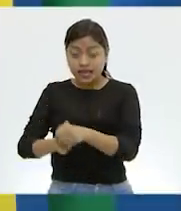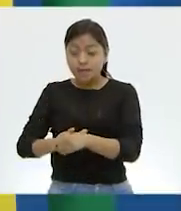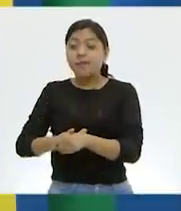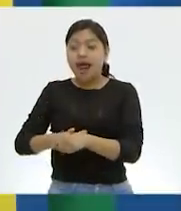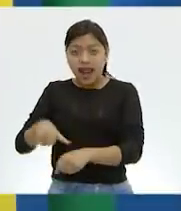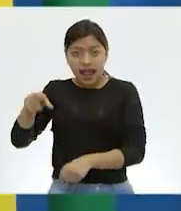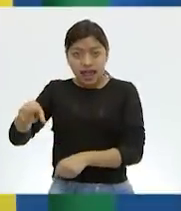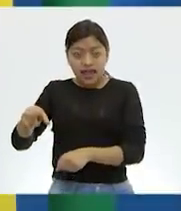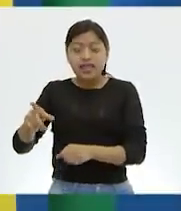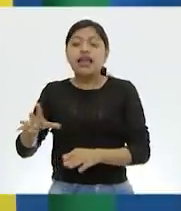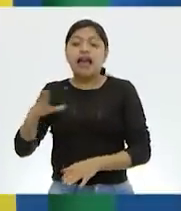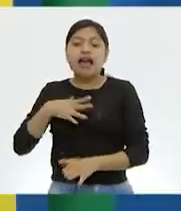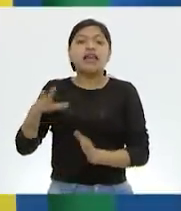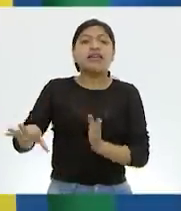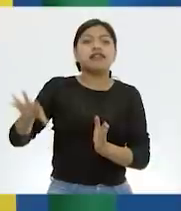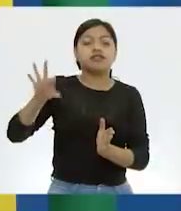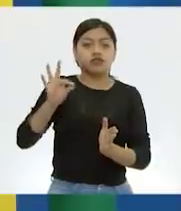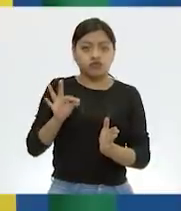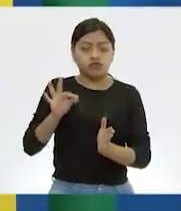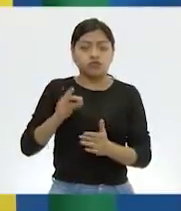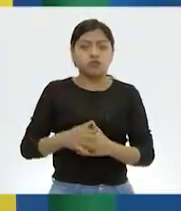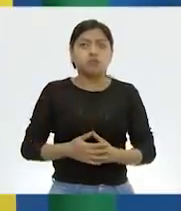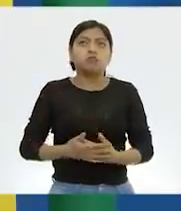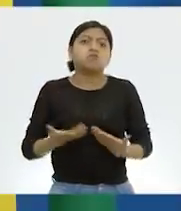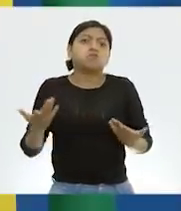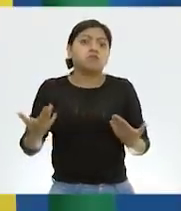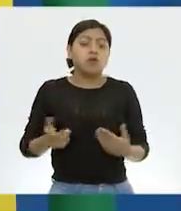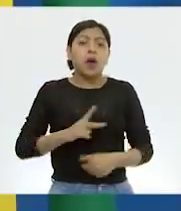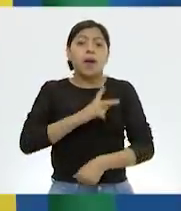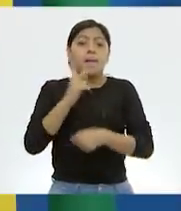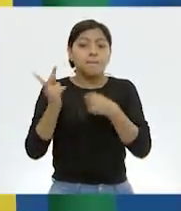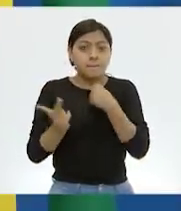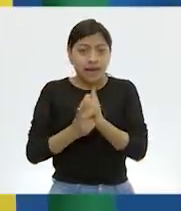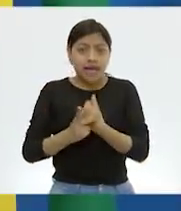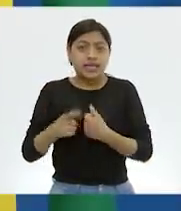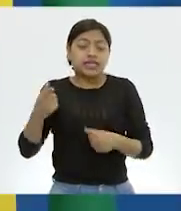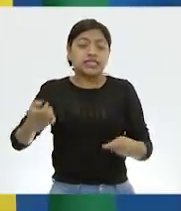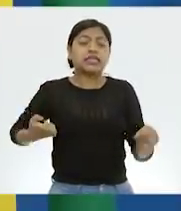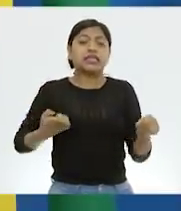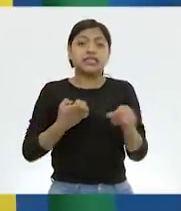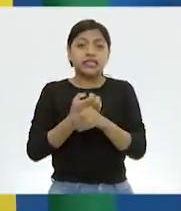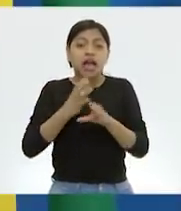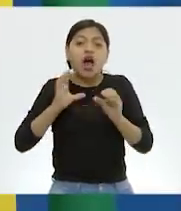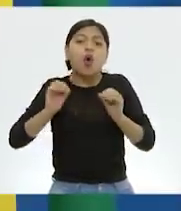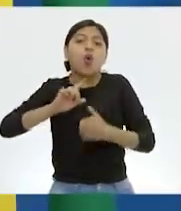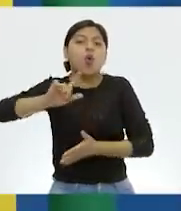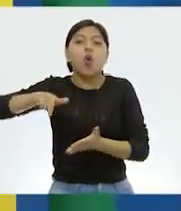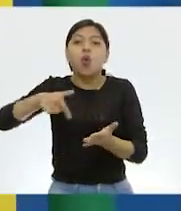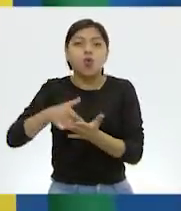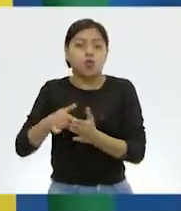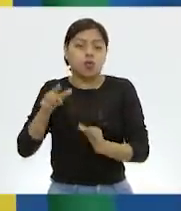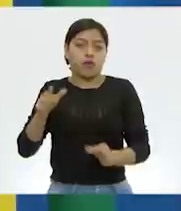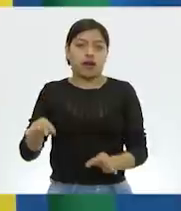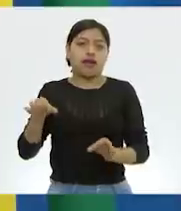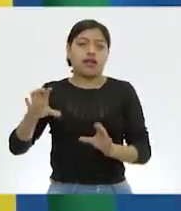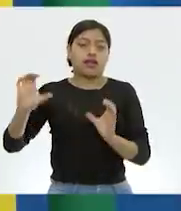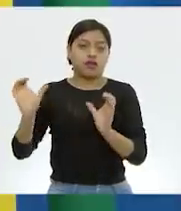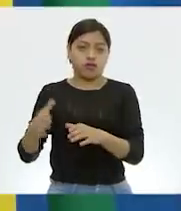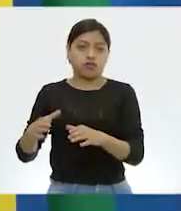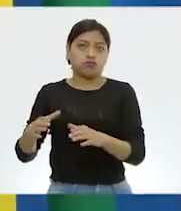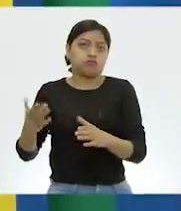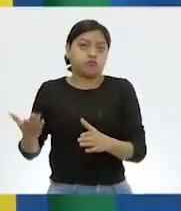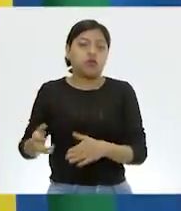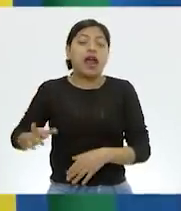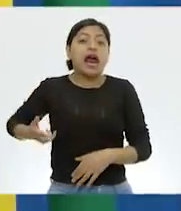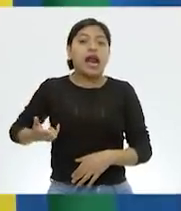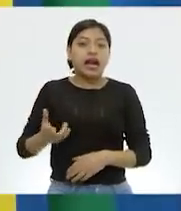Esa especie endémica podría ser del país, de la entidad o de alguna zona muy específica de nuestra localidad, como